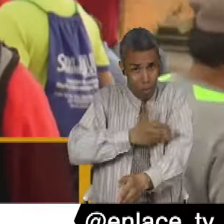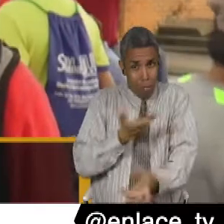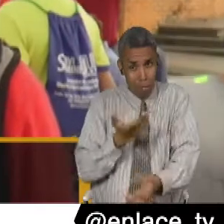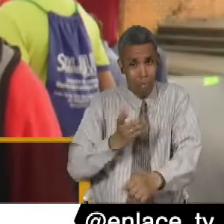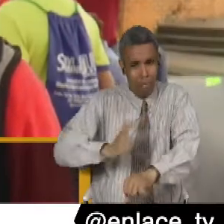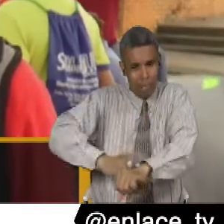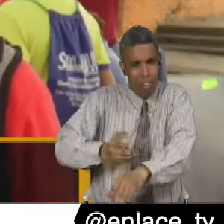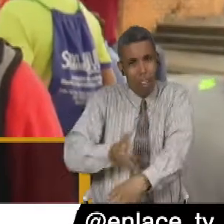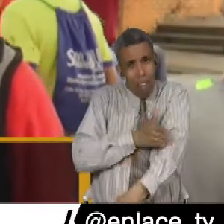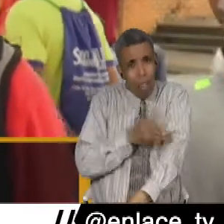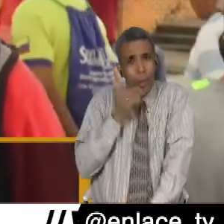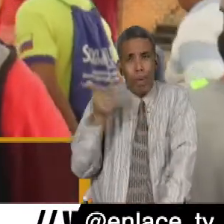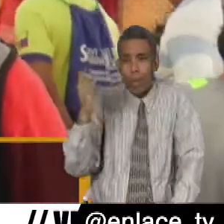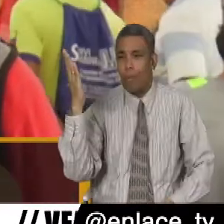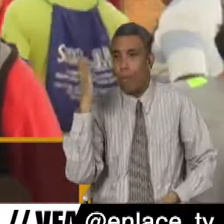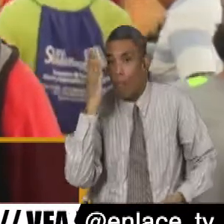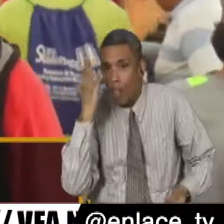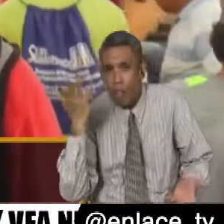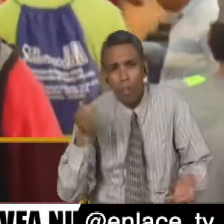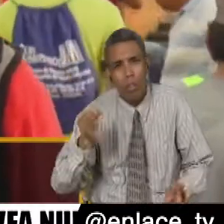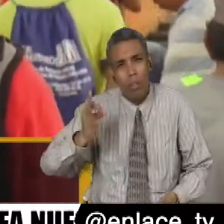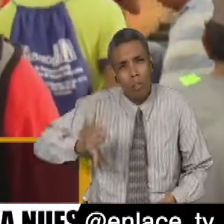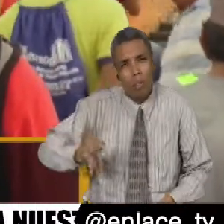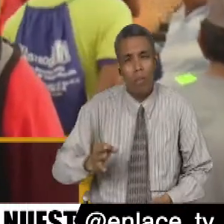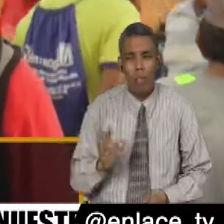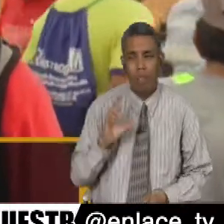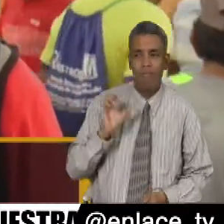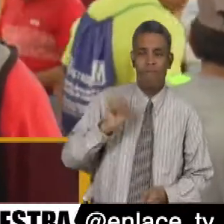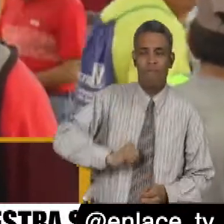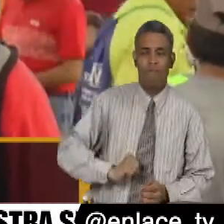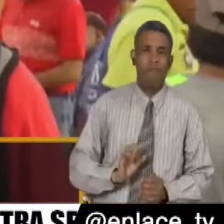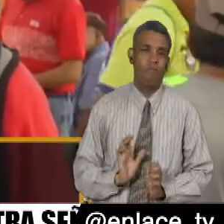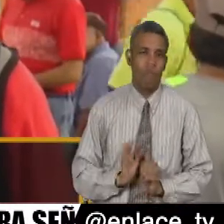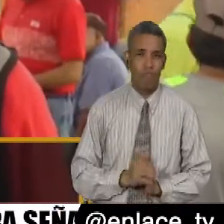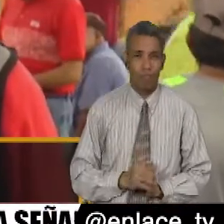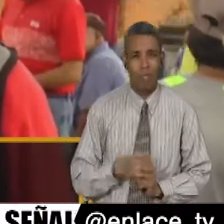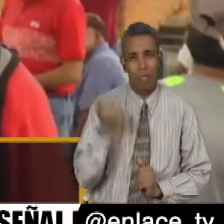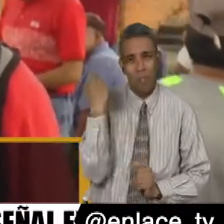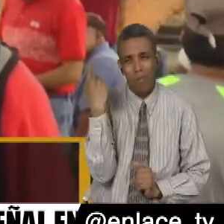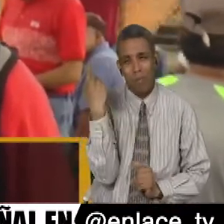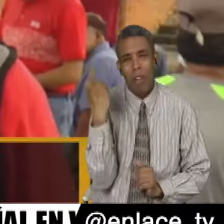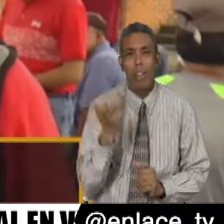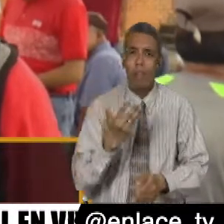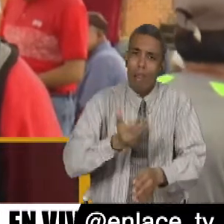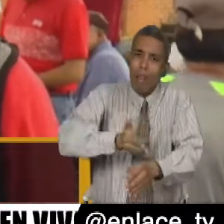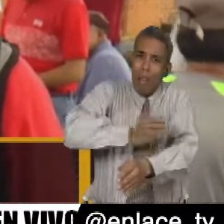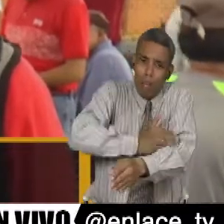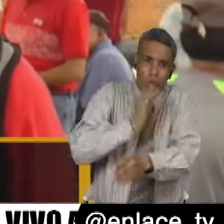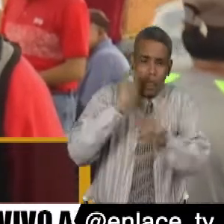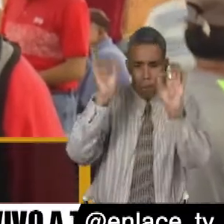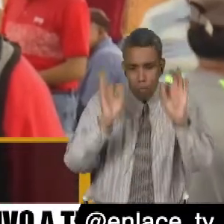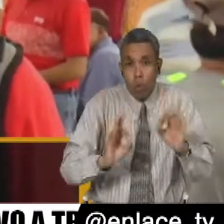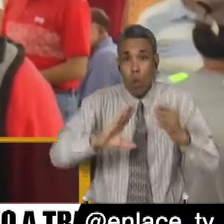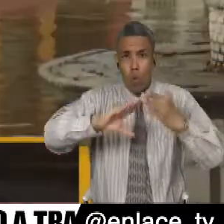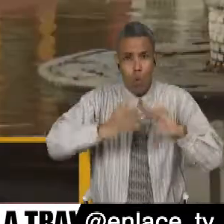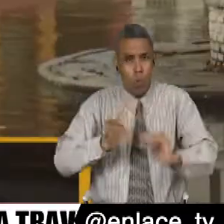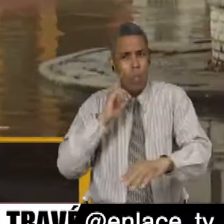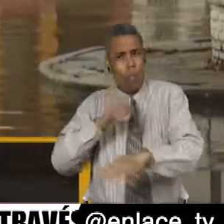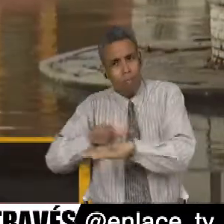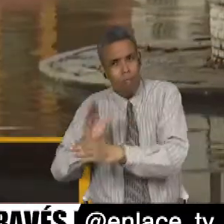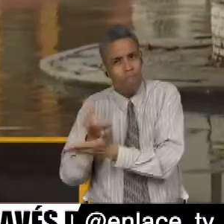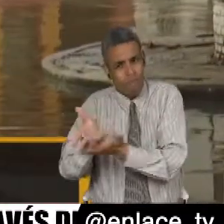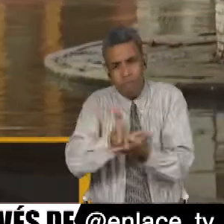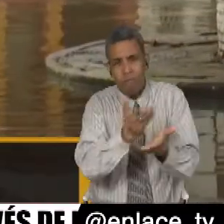emergencia pero que se debe estar trabajando durante el tiempo para preparar a las mismas comunidades en estos temas